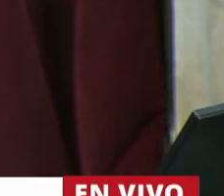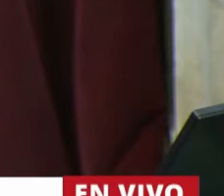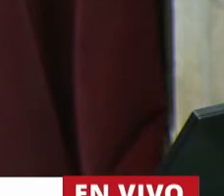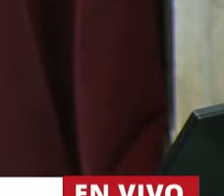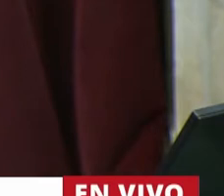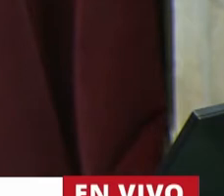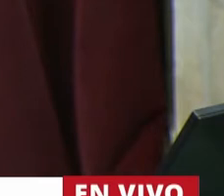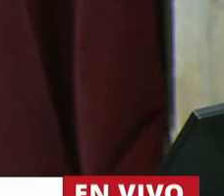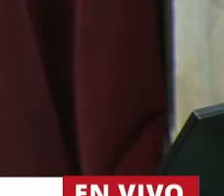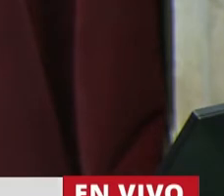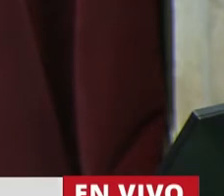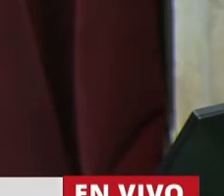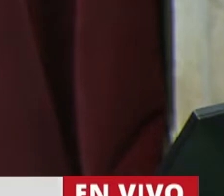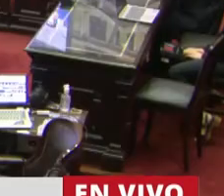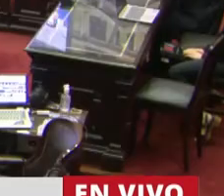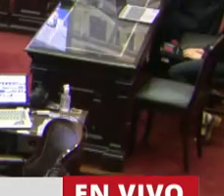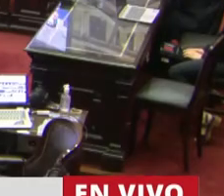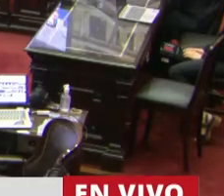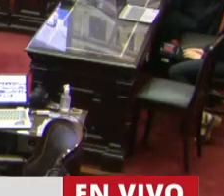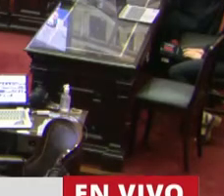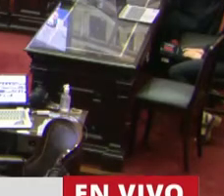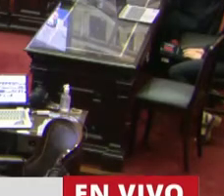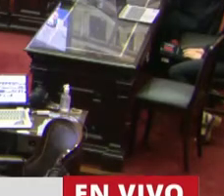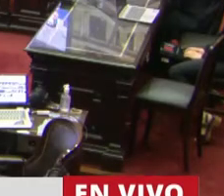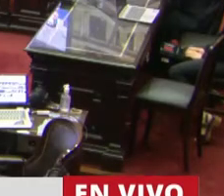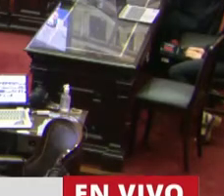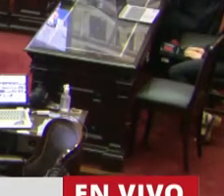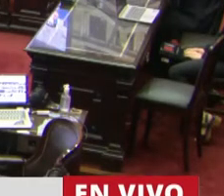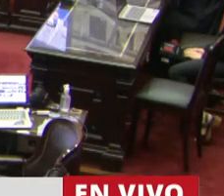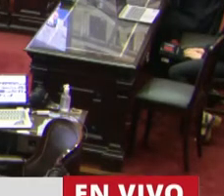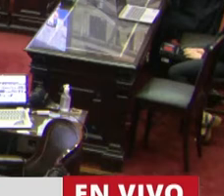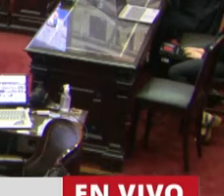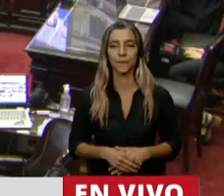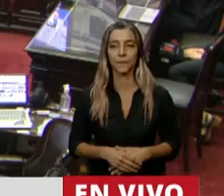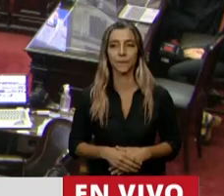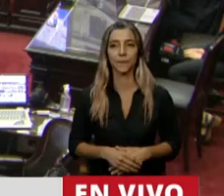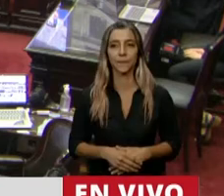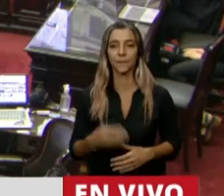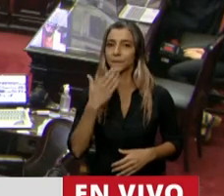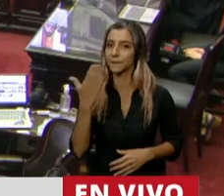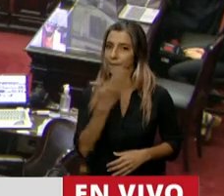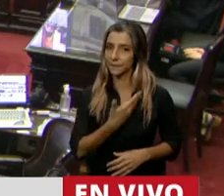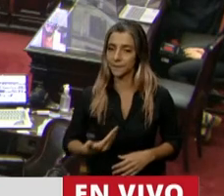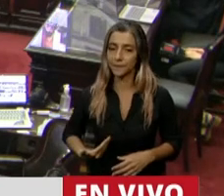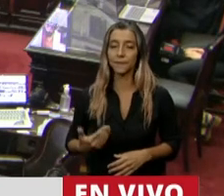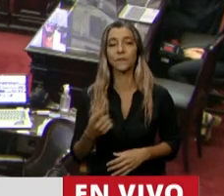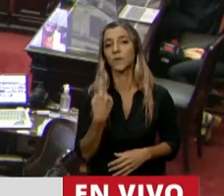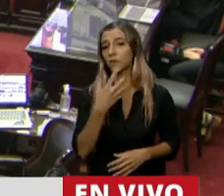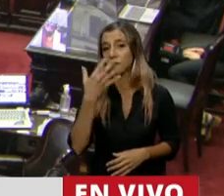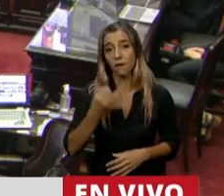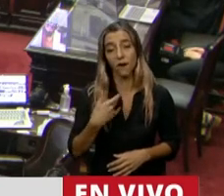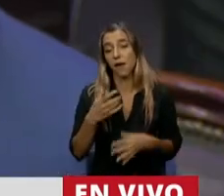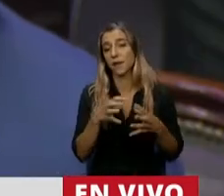Gracias, señor presidente. Y por favor, queremos sesiones presenciales. Basta de la